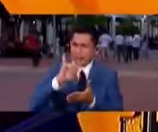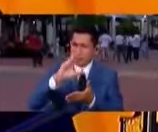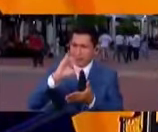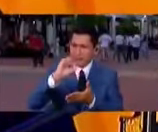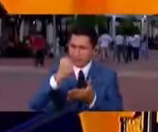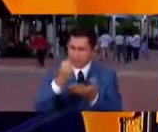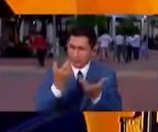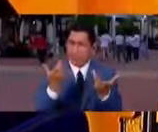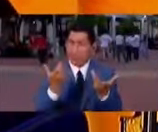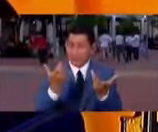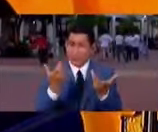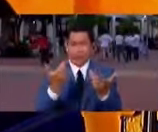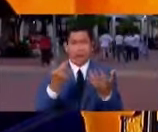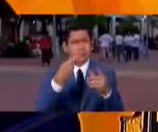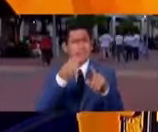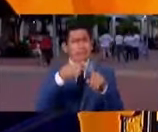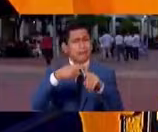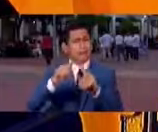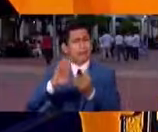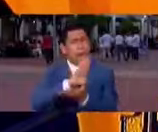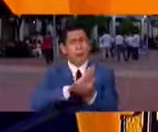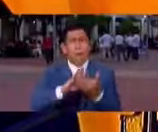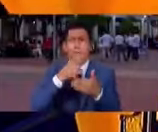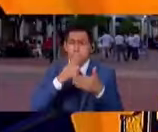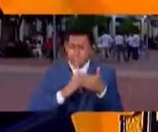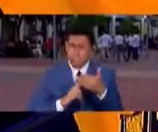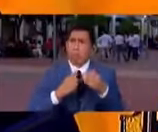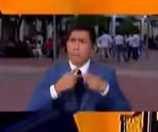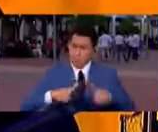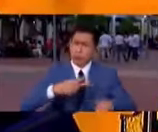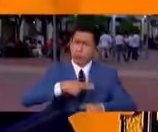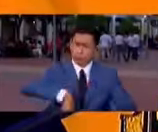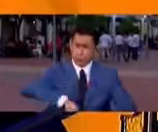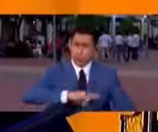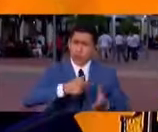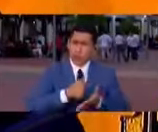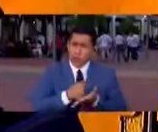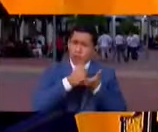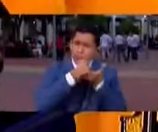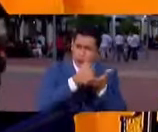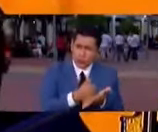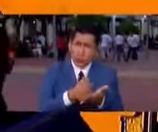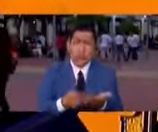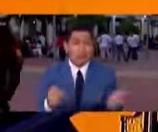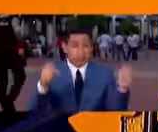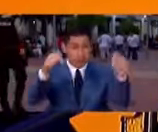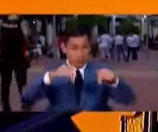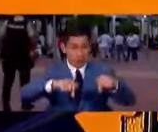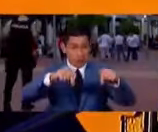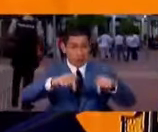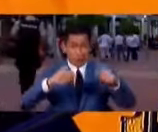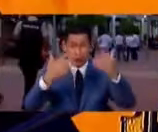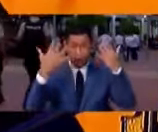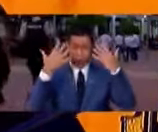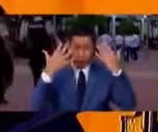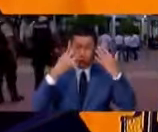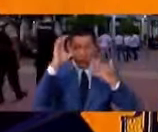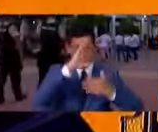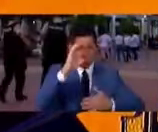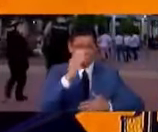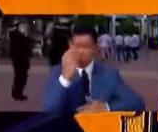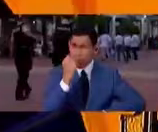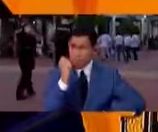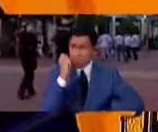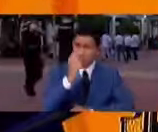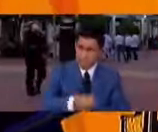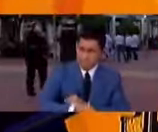Guayaquil. Muchos ni saben que existen estos lugares, pero para eso estamos. Este Guayaquil busca